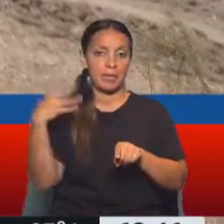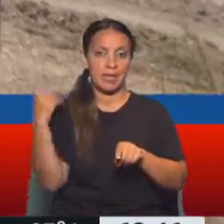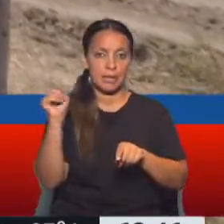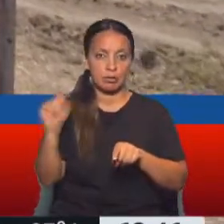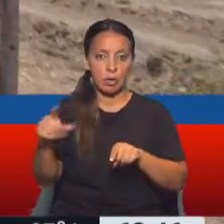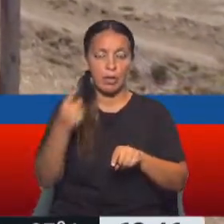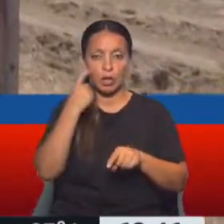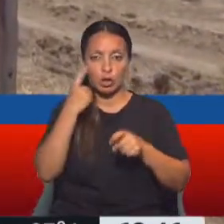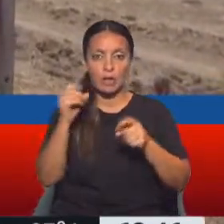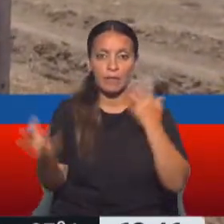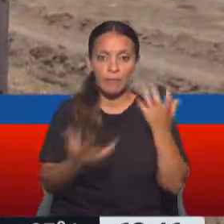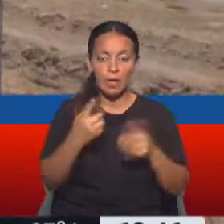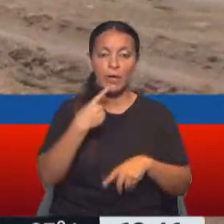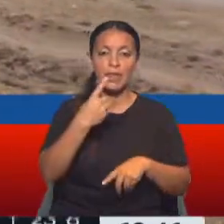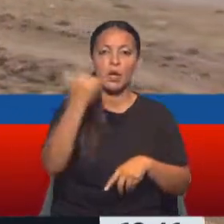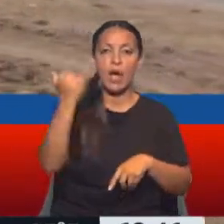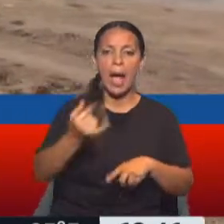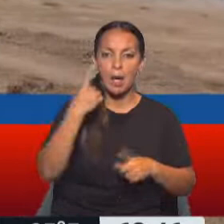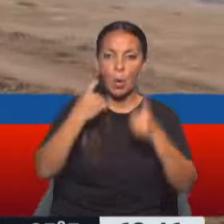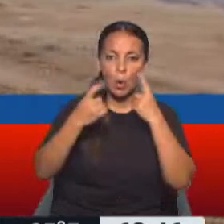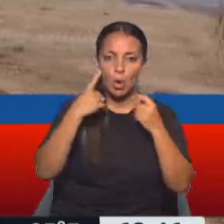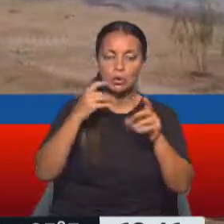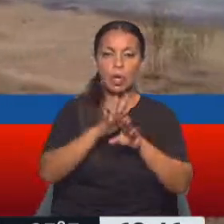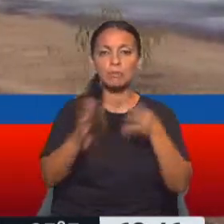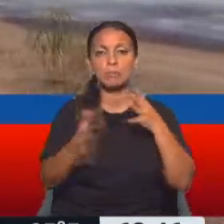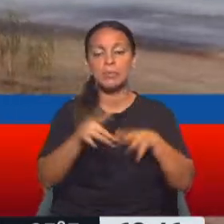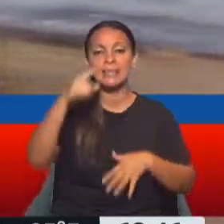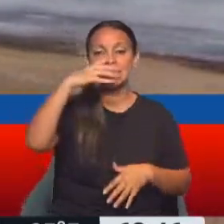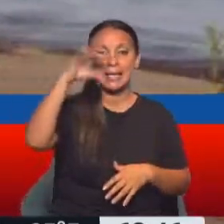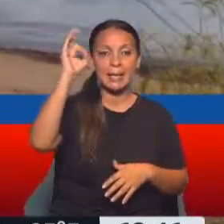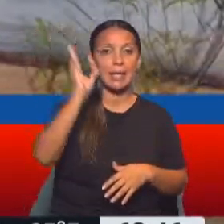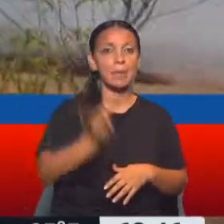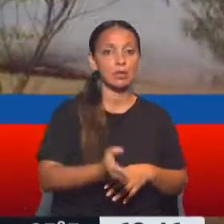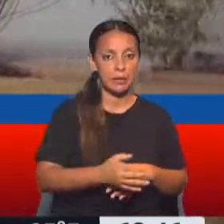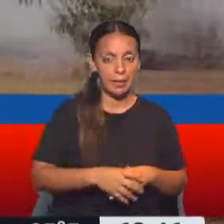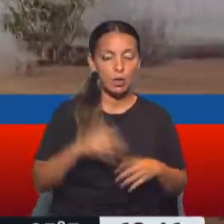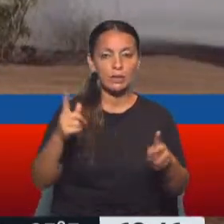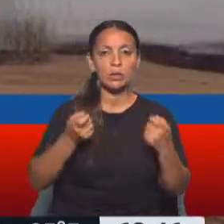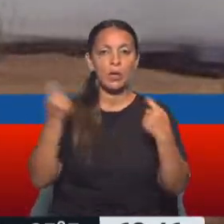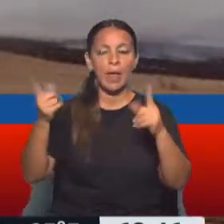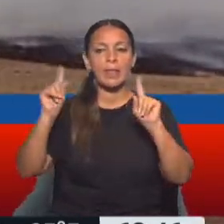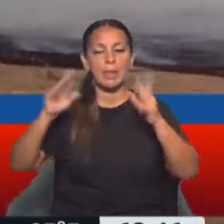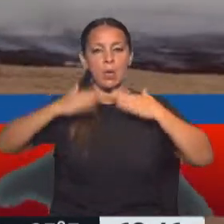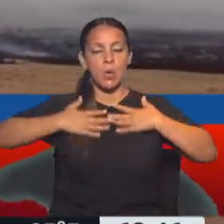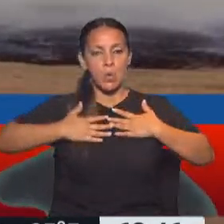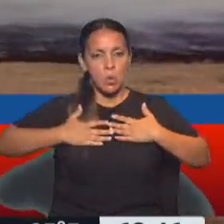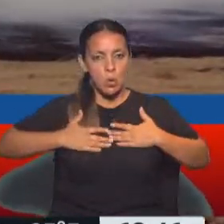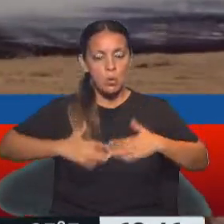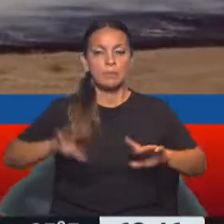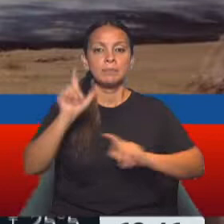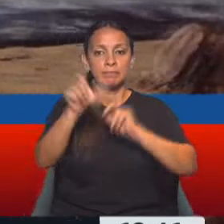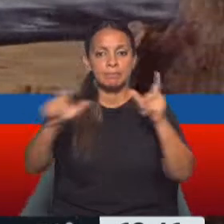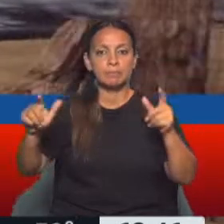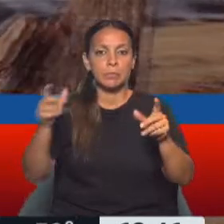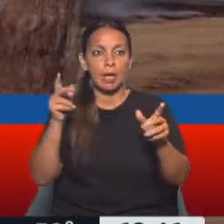un control de los focos ígneos por encima del 70%, lo que permite darles descanso a brigadistas y montar